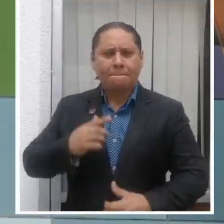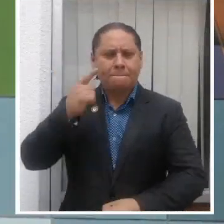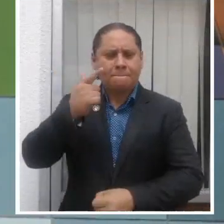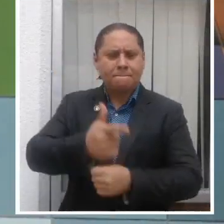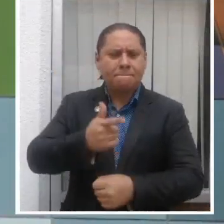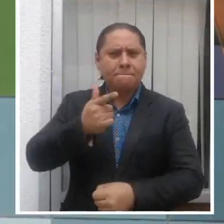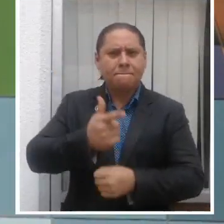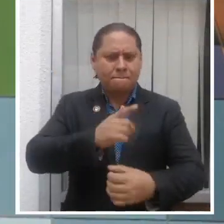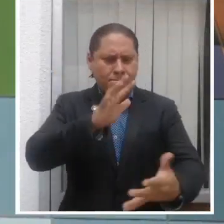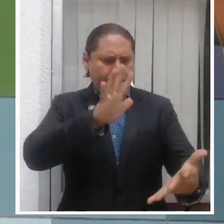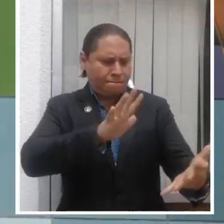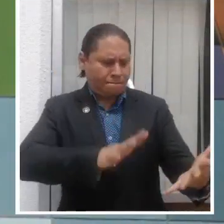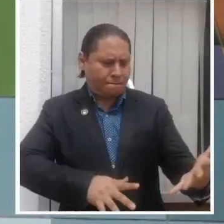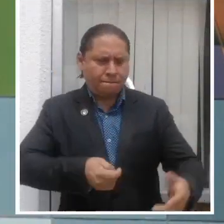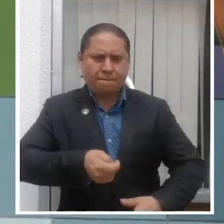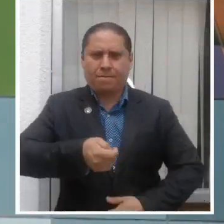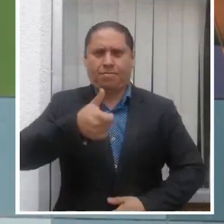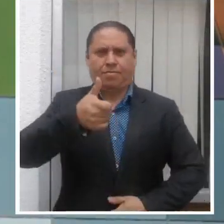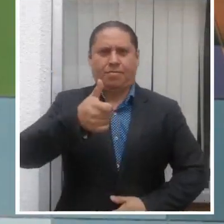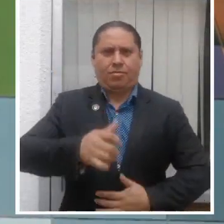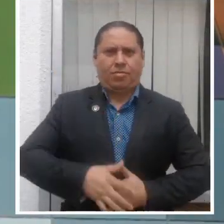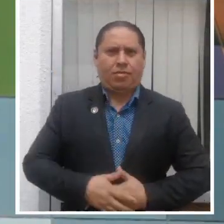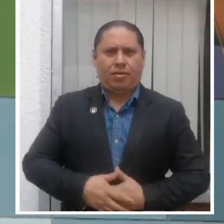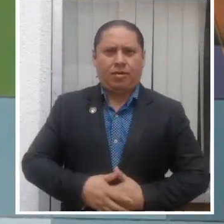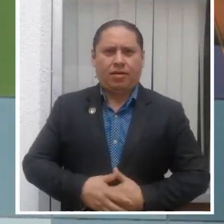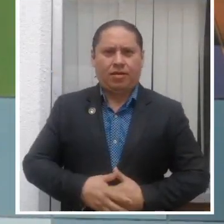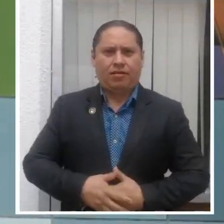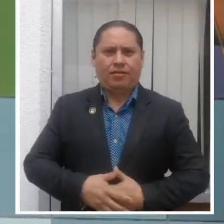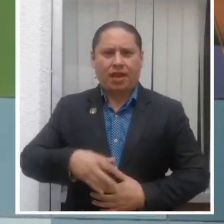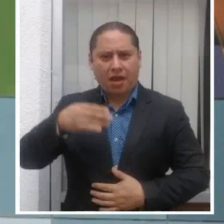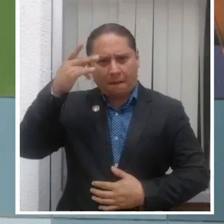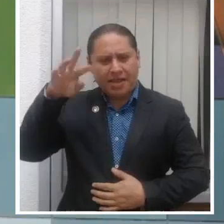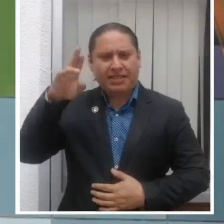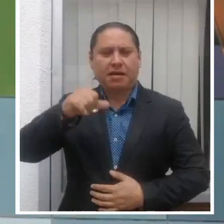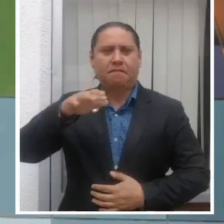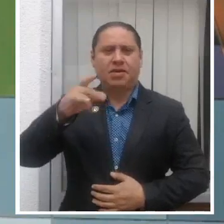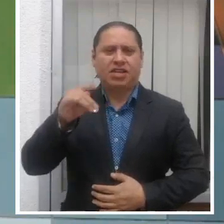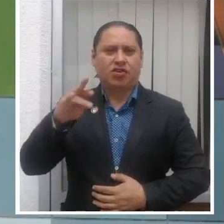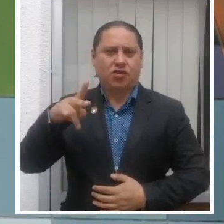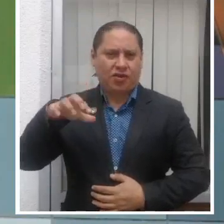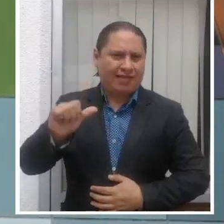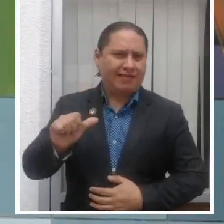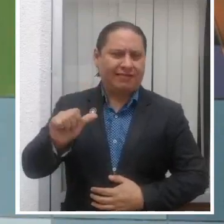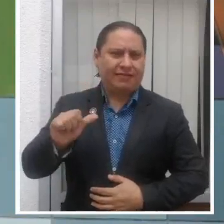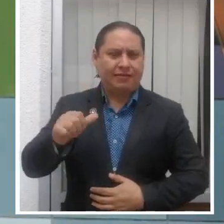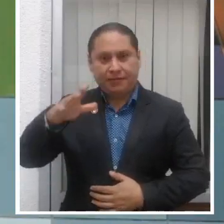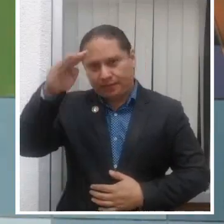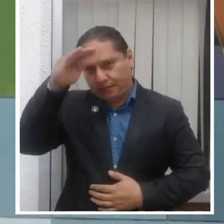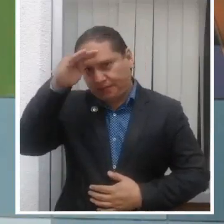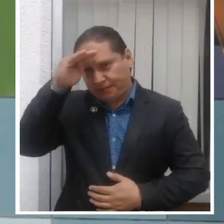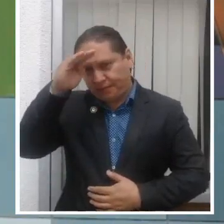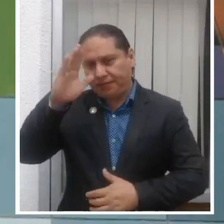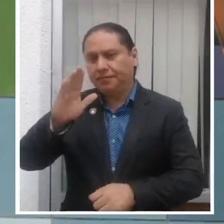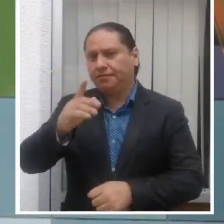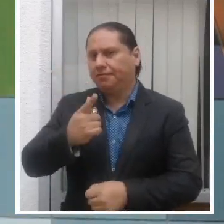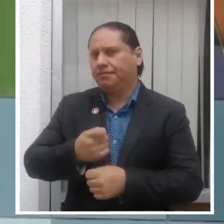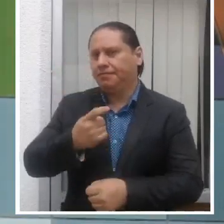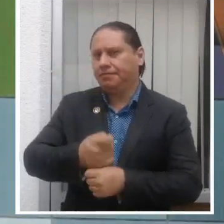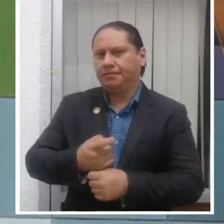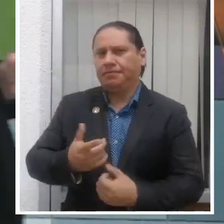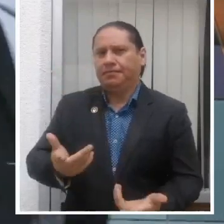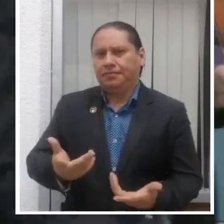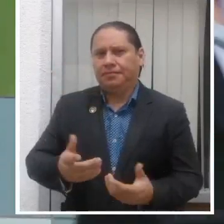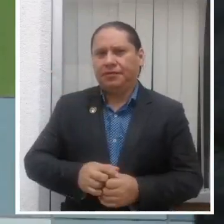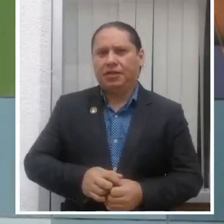descubierto o que había leído por primera vez a la maestra Petrona. Y pensé en eso porque primero